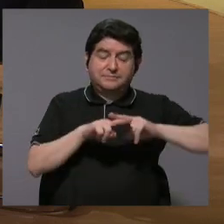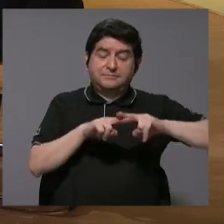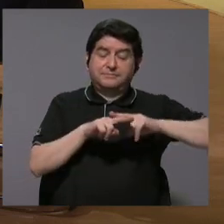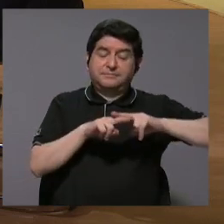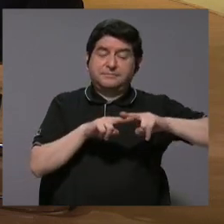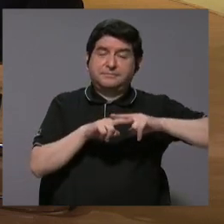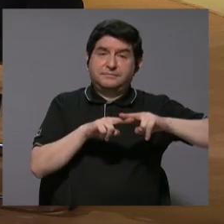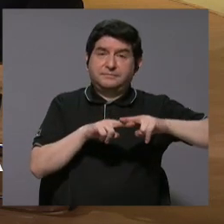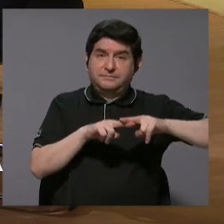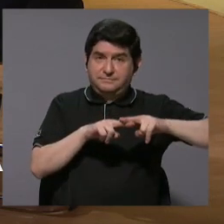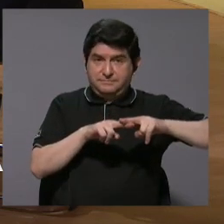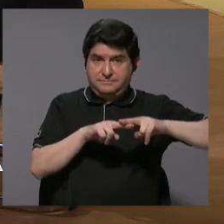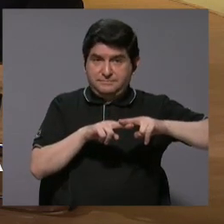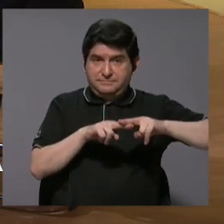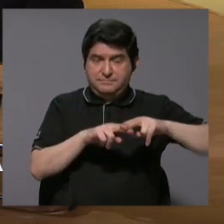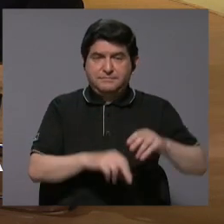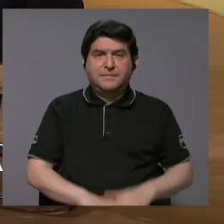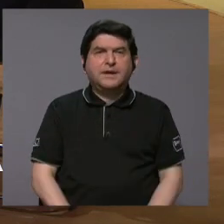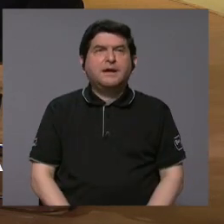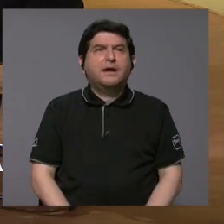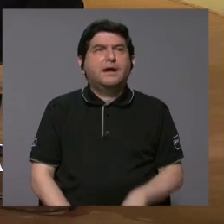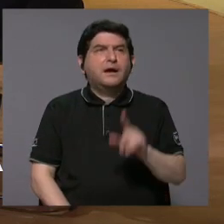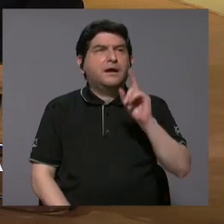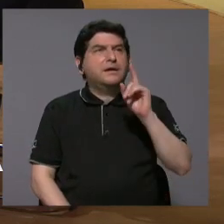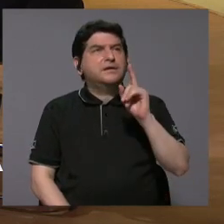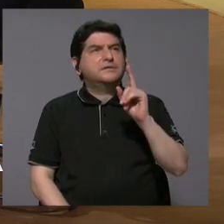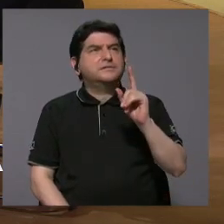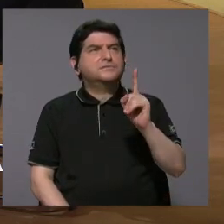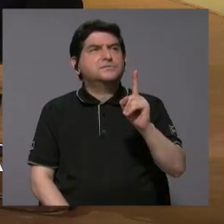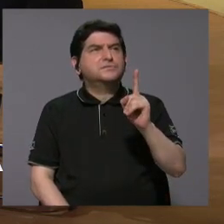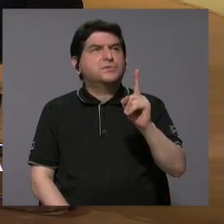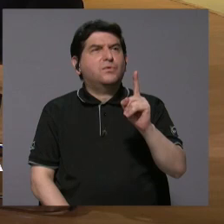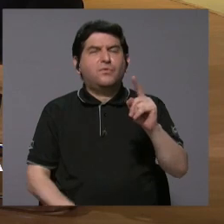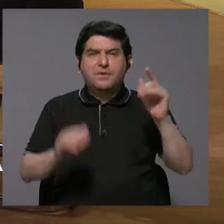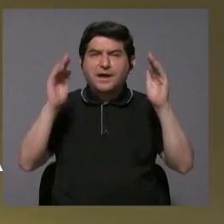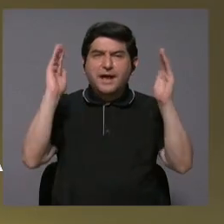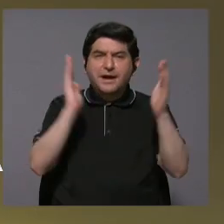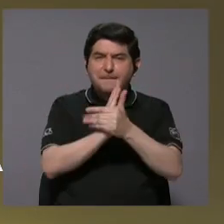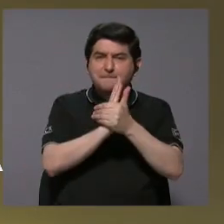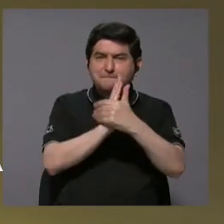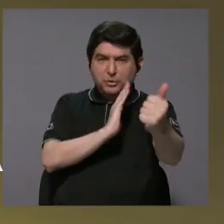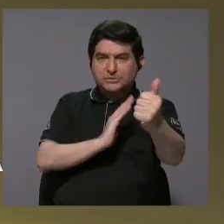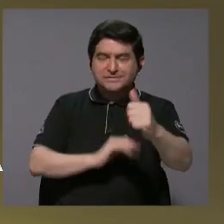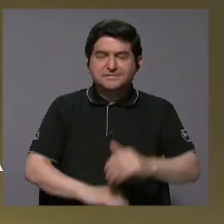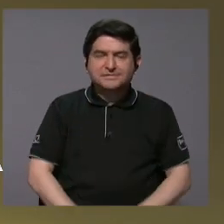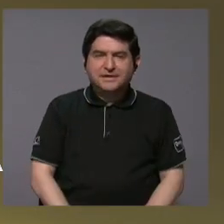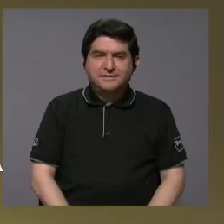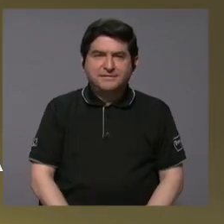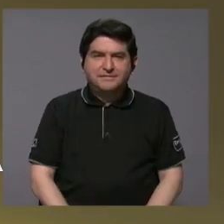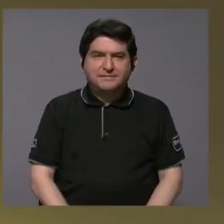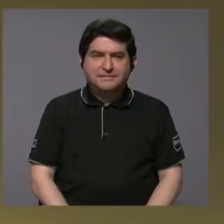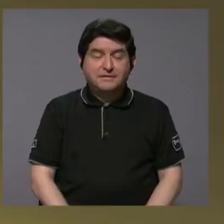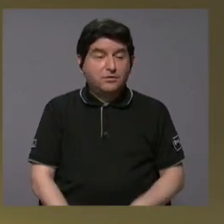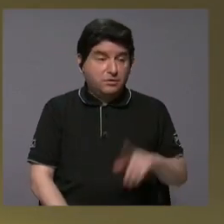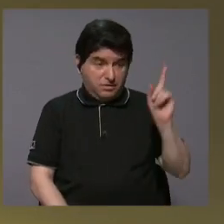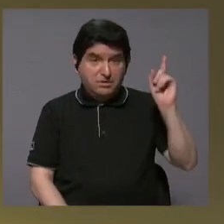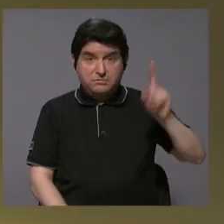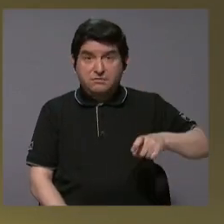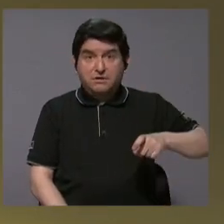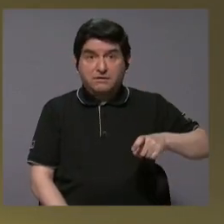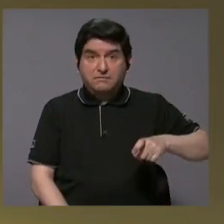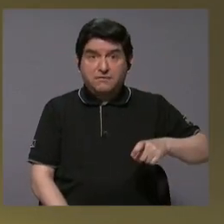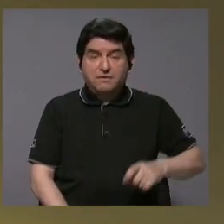El tren es como un potencia, una gran potencia. Además, en algún sentido debe ser